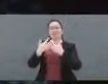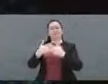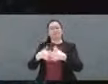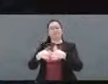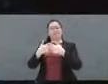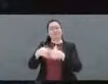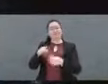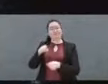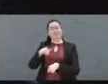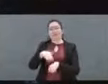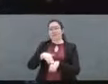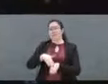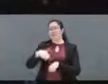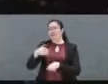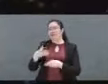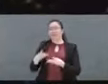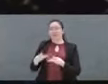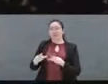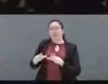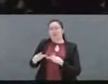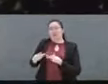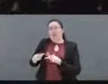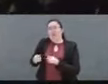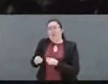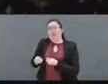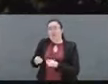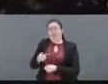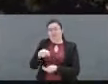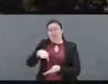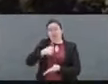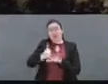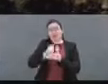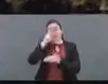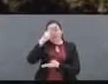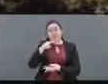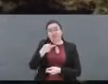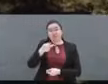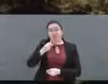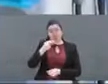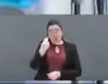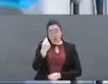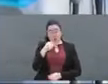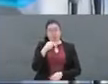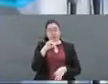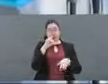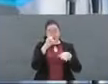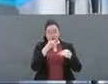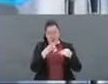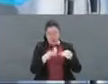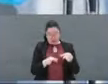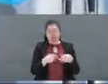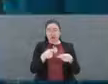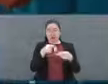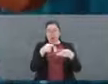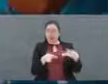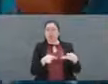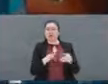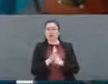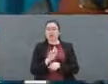son grandes consumidores en la Ciudad de México. Sin embargo, no nos dieron el nombre por